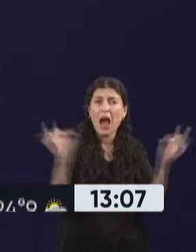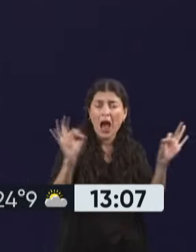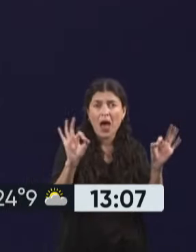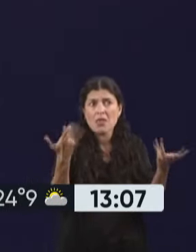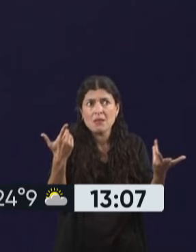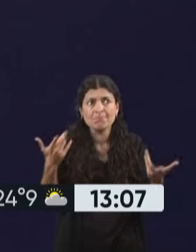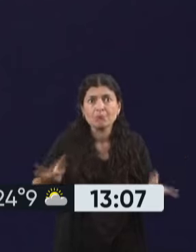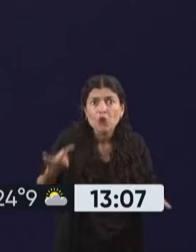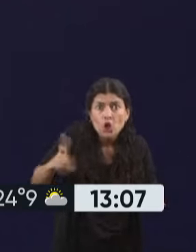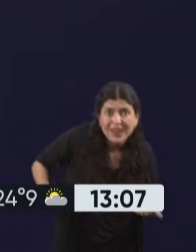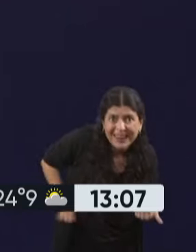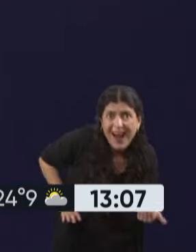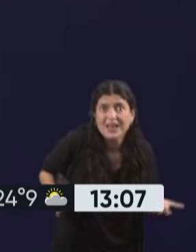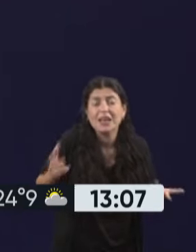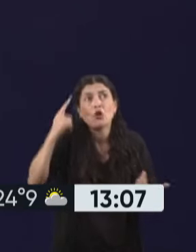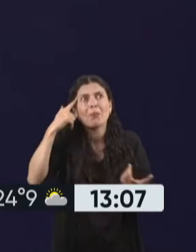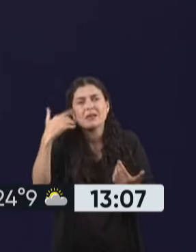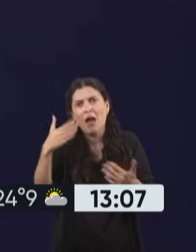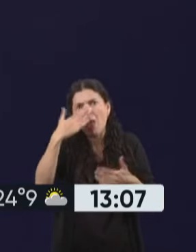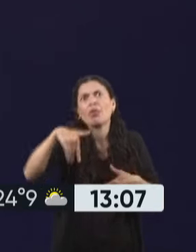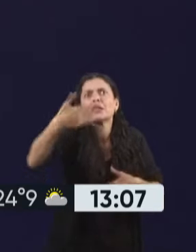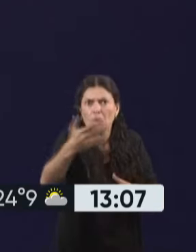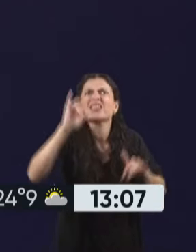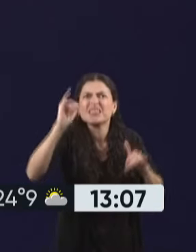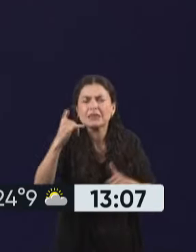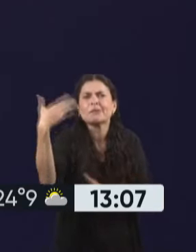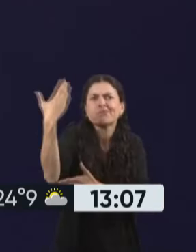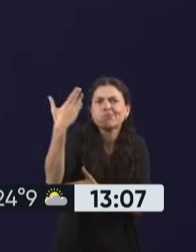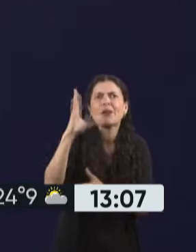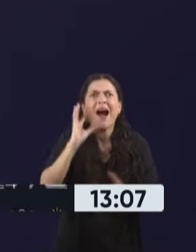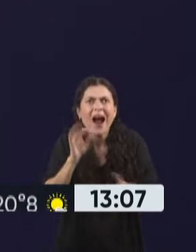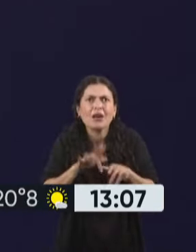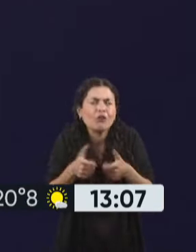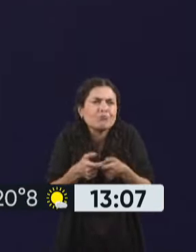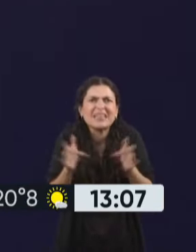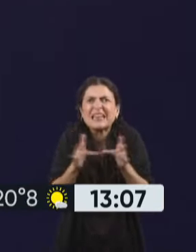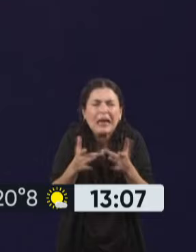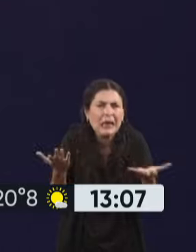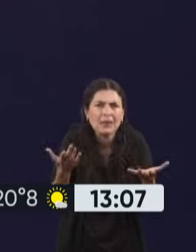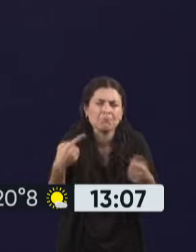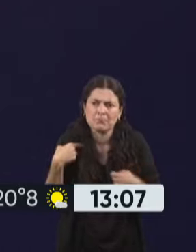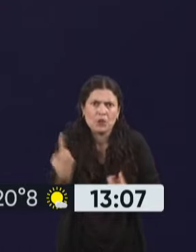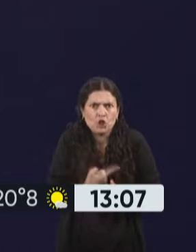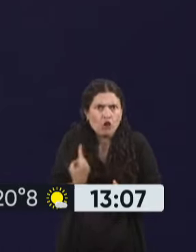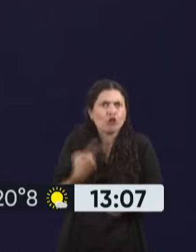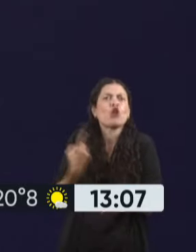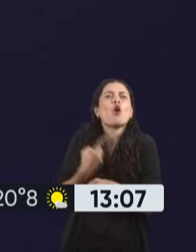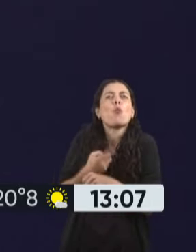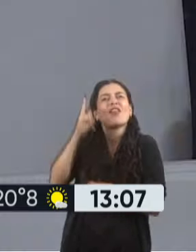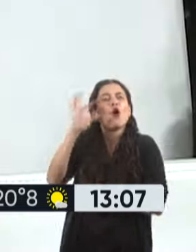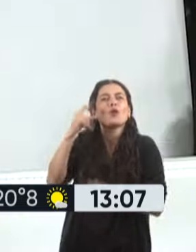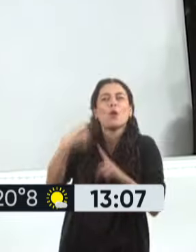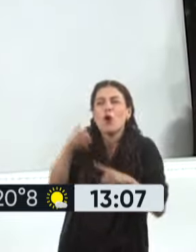más adelante o no, no sé, es una buena pregunta para que se la transmitas a ella, digamos. No, nosotros no tenemos por qué opinar de lo que hacen los demás.